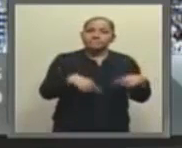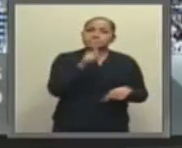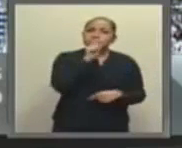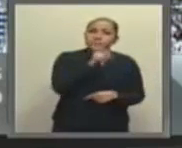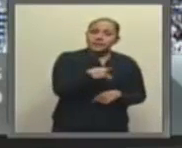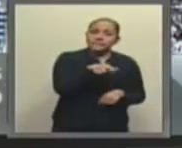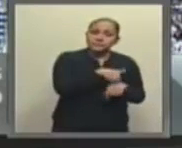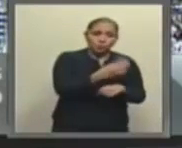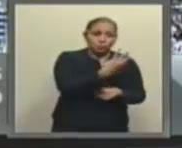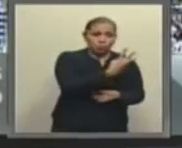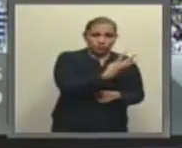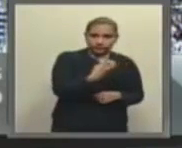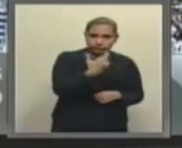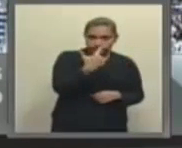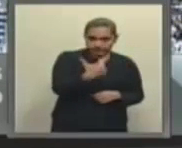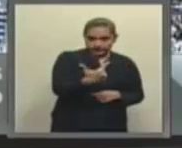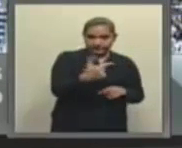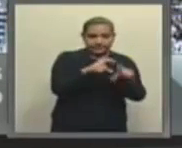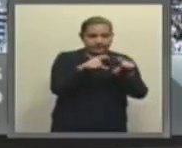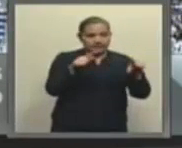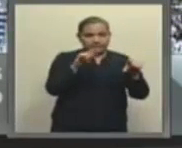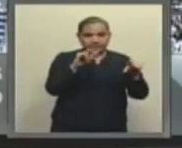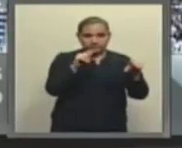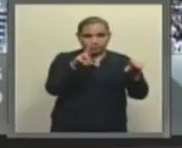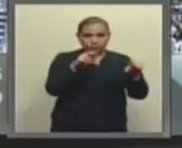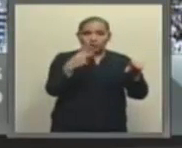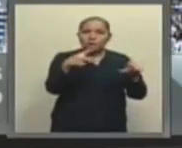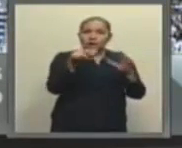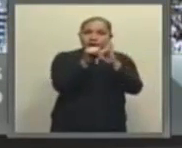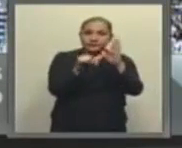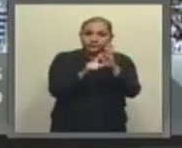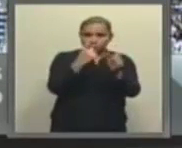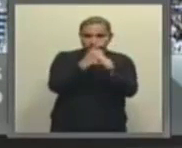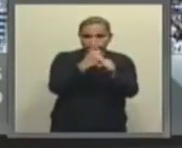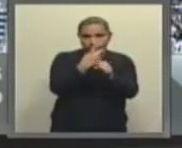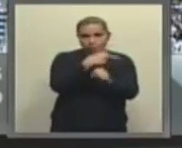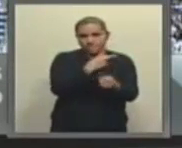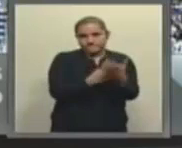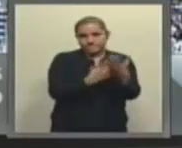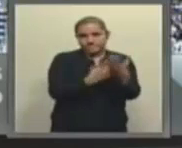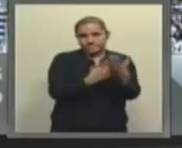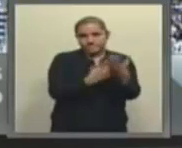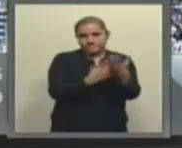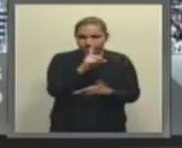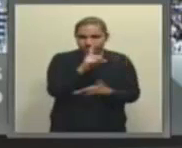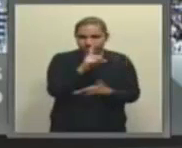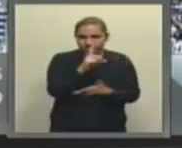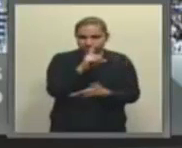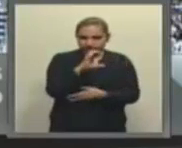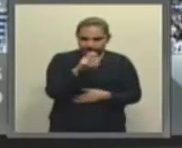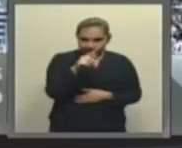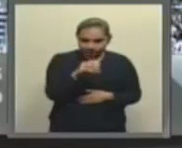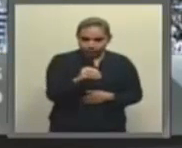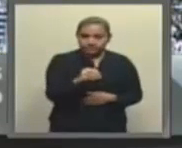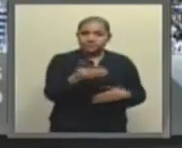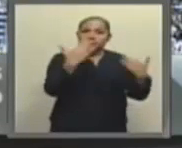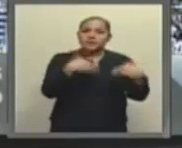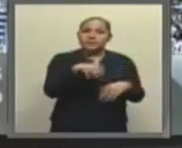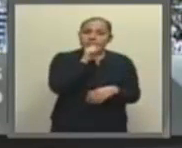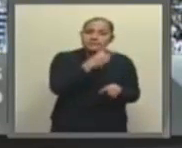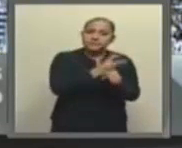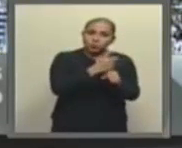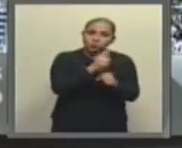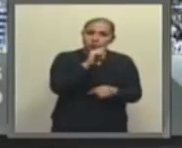cuadragésimo séptimo transitorio del artículo primero del proyecto de decreto, segundo transitorio del proyecto de